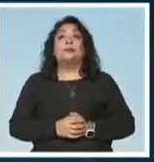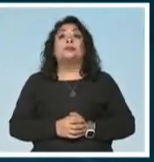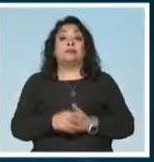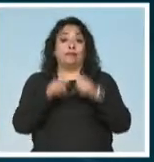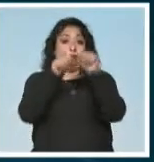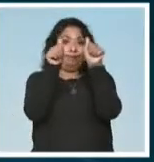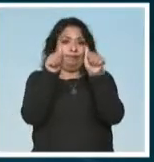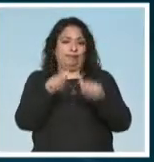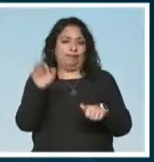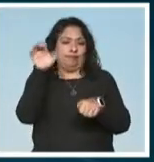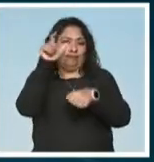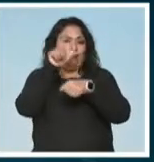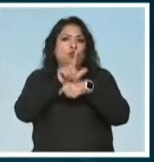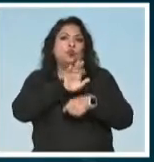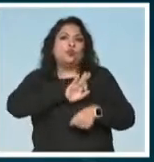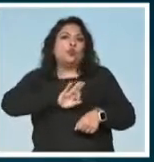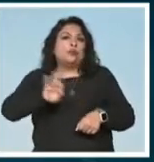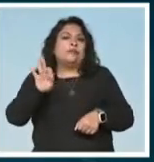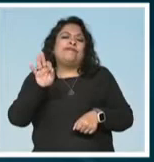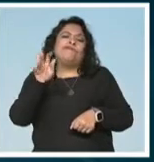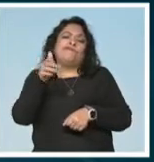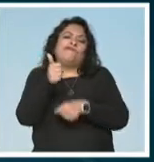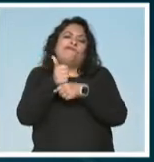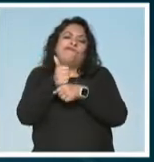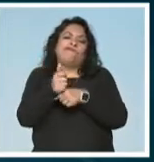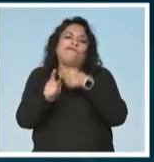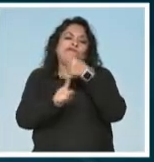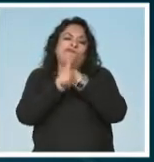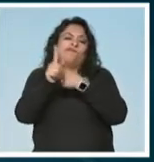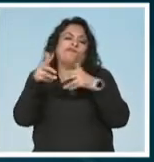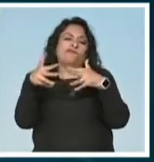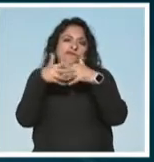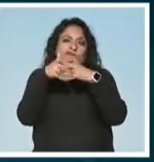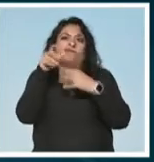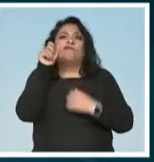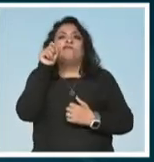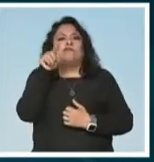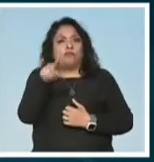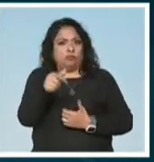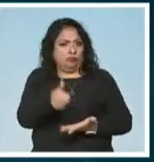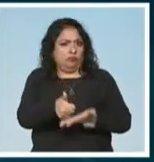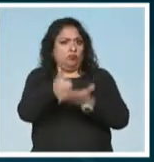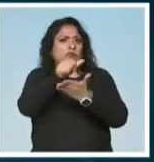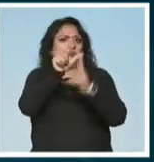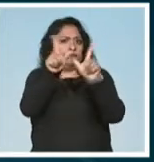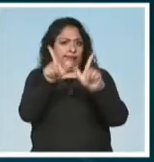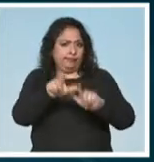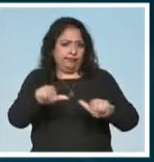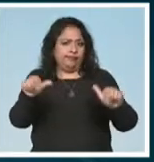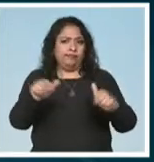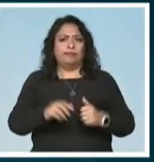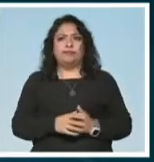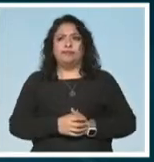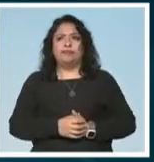El arte y la cultura pueden ser víctimas de conflictos bélicos y también pueden ser herramientas de paz y